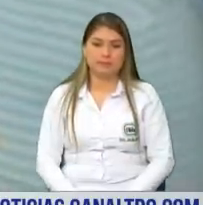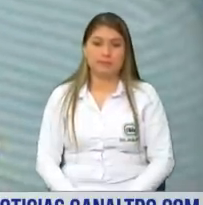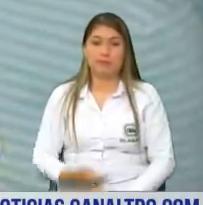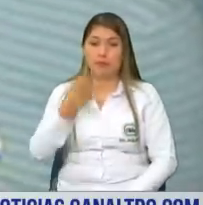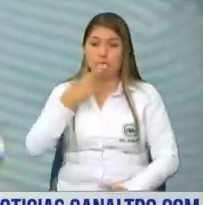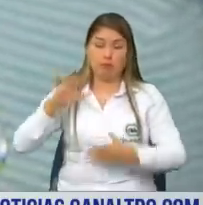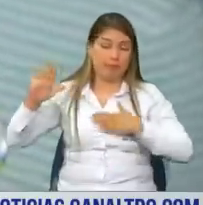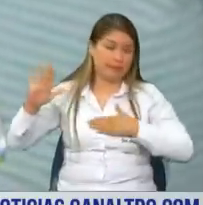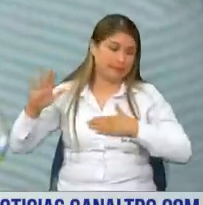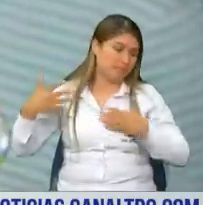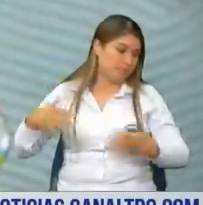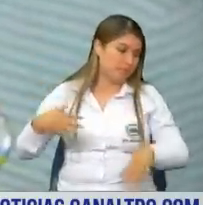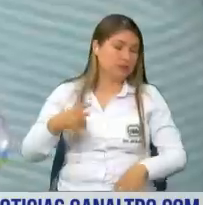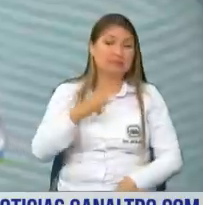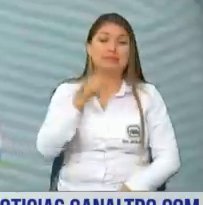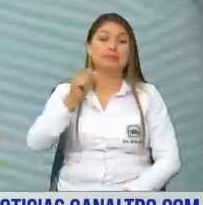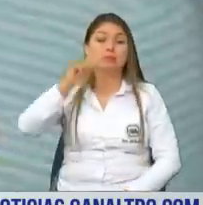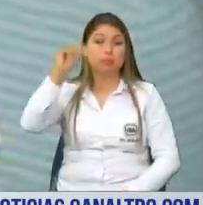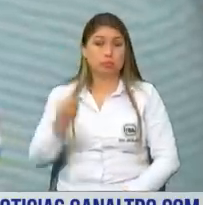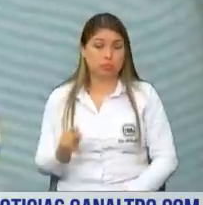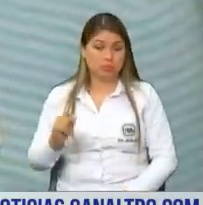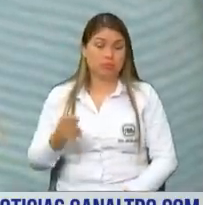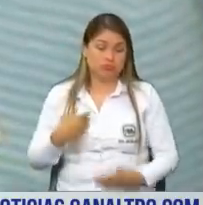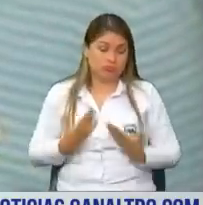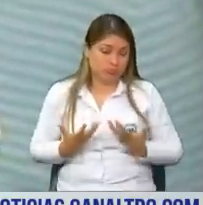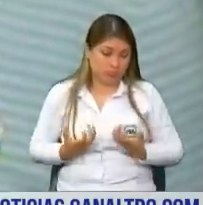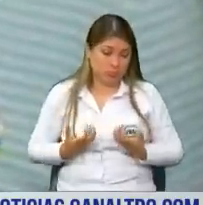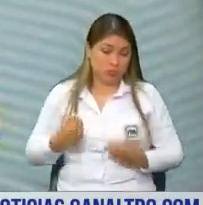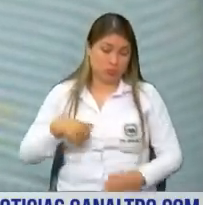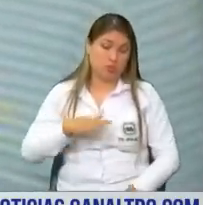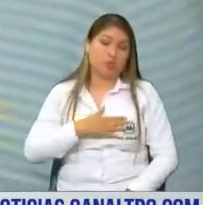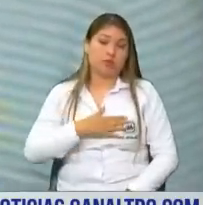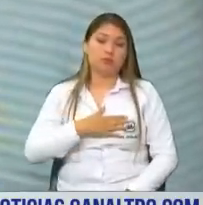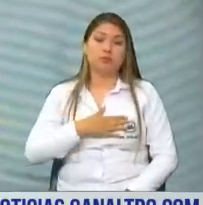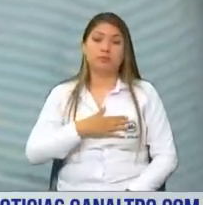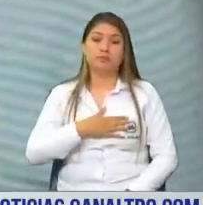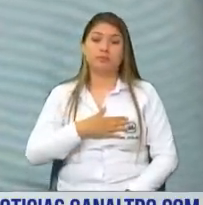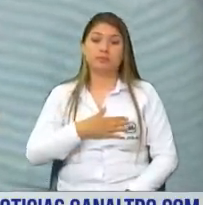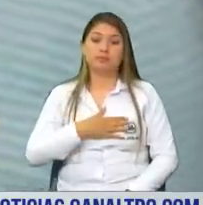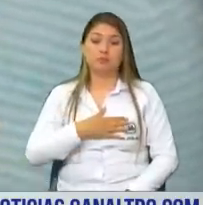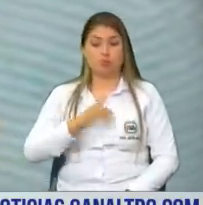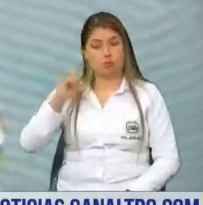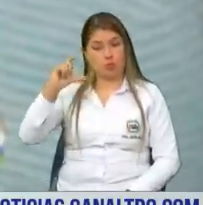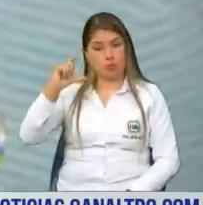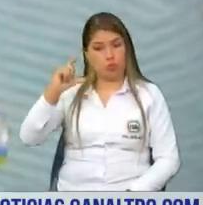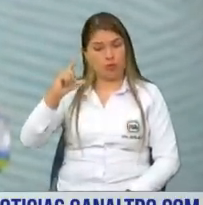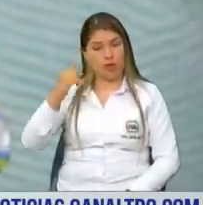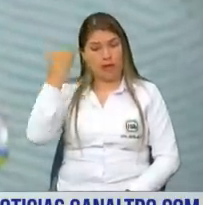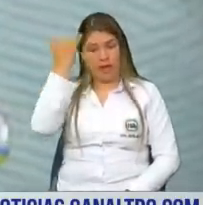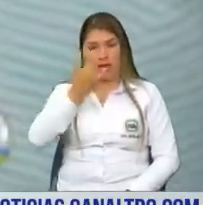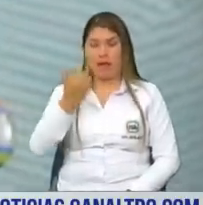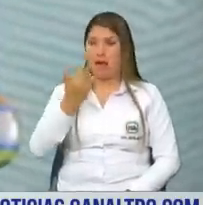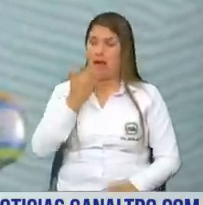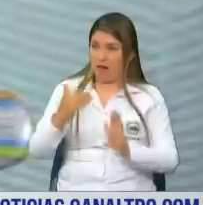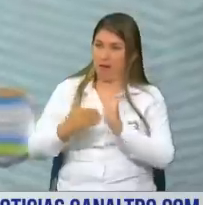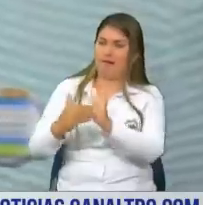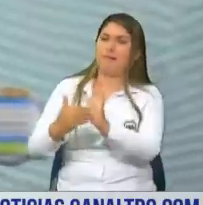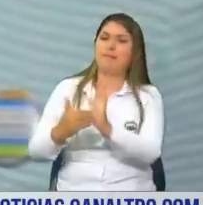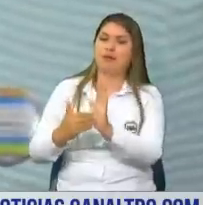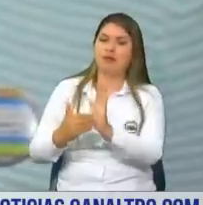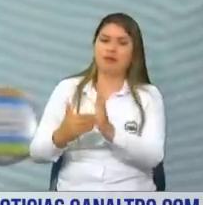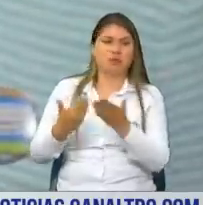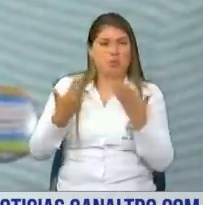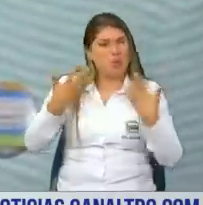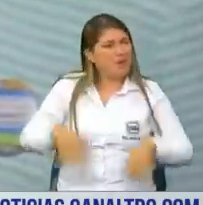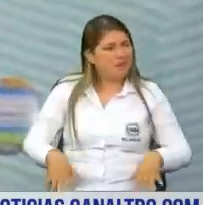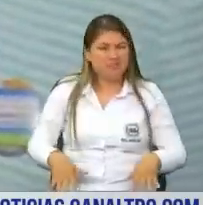compromiso es total y obviamente el deseo nuestro de qué cúcuta está dando un ejemplo de que no